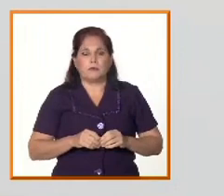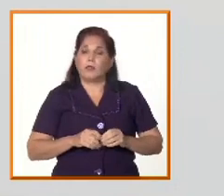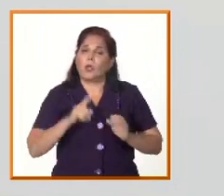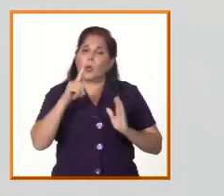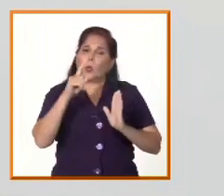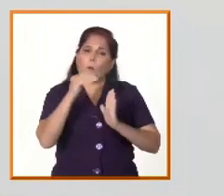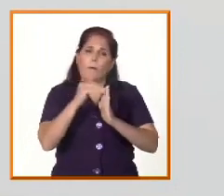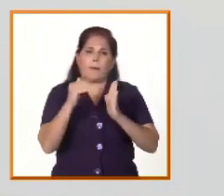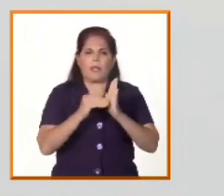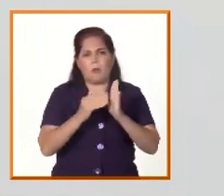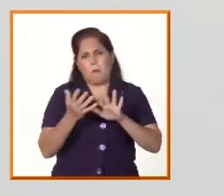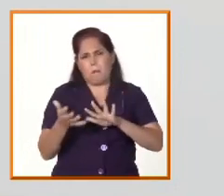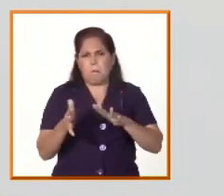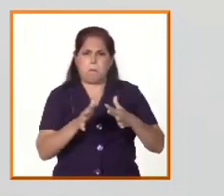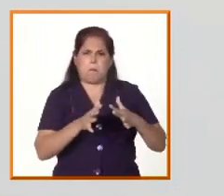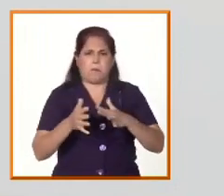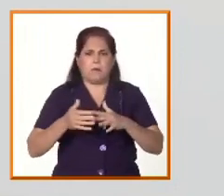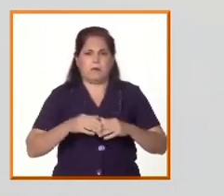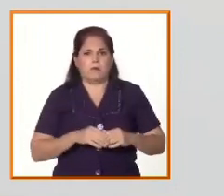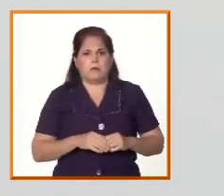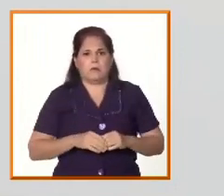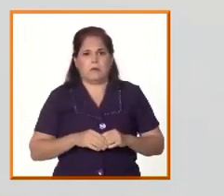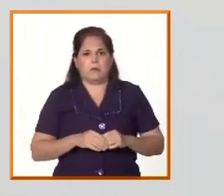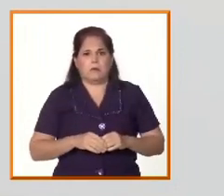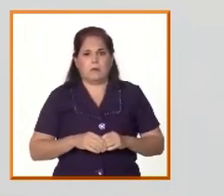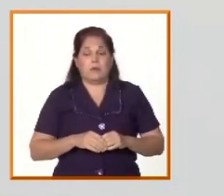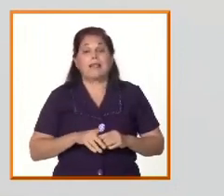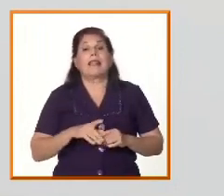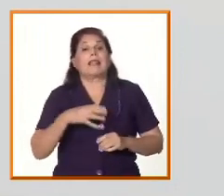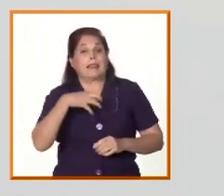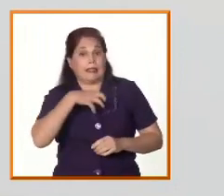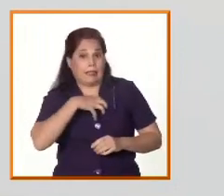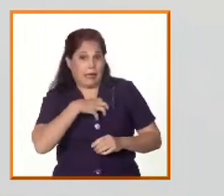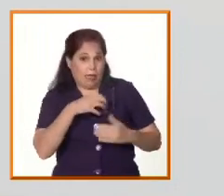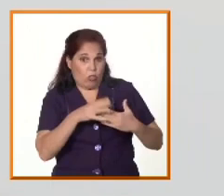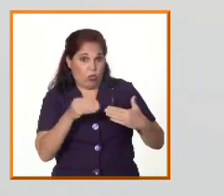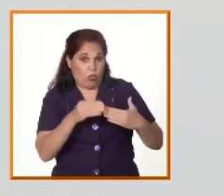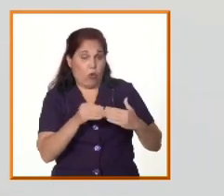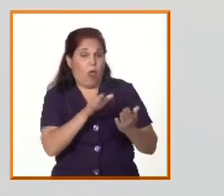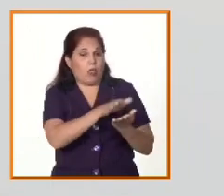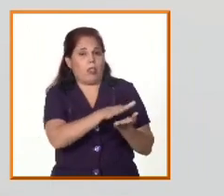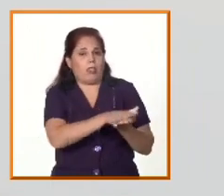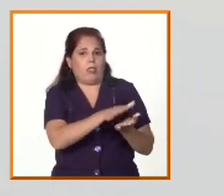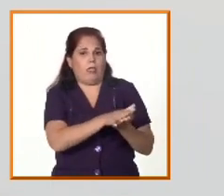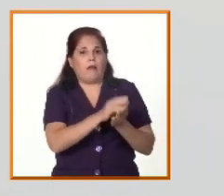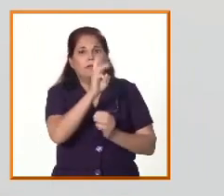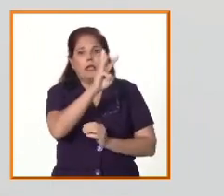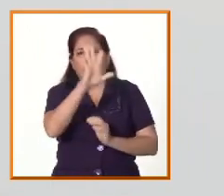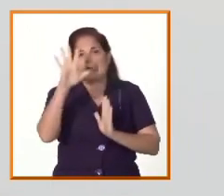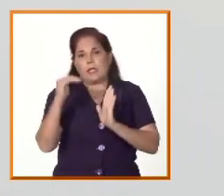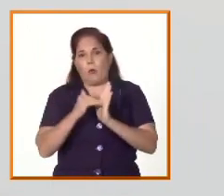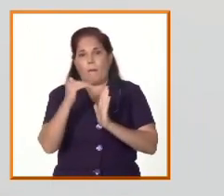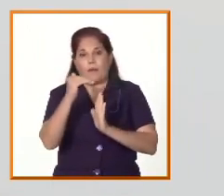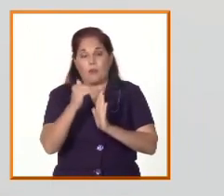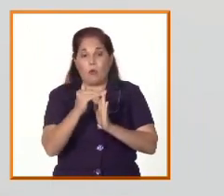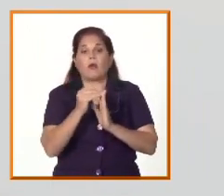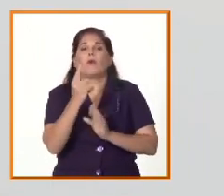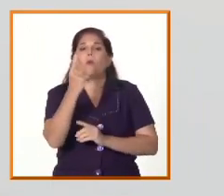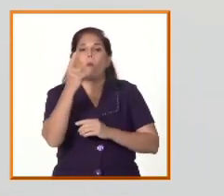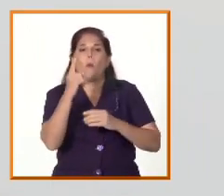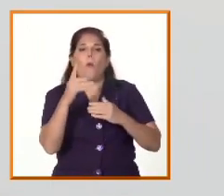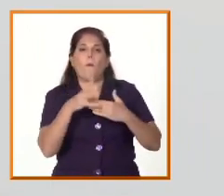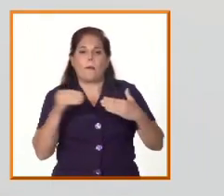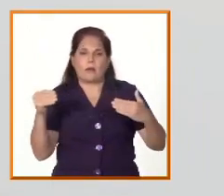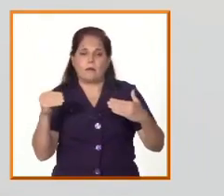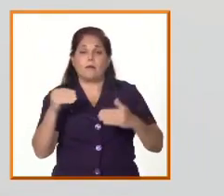y tanto de dólares que hay que disponer para para esta producción en el mes es necesario de